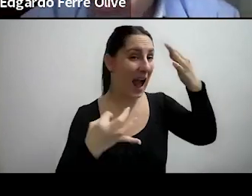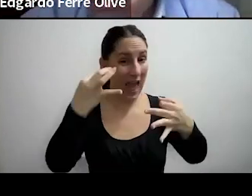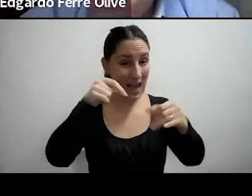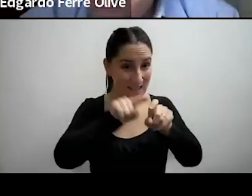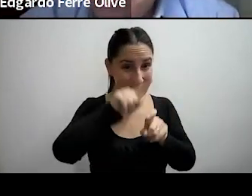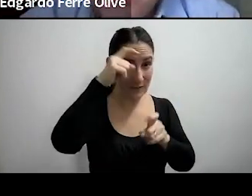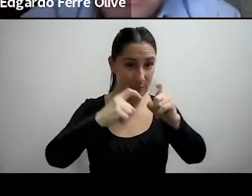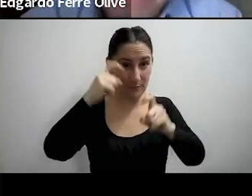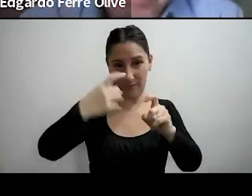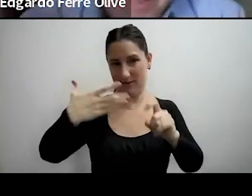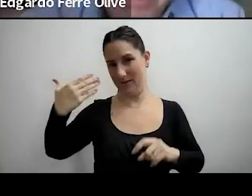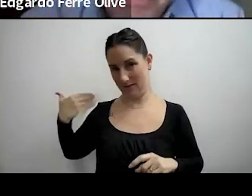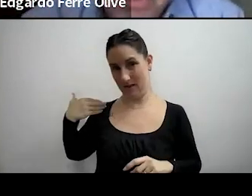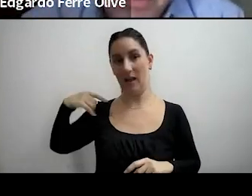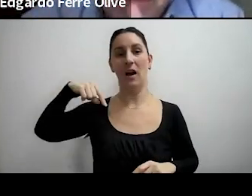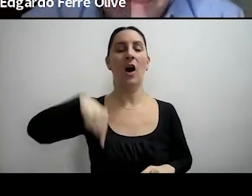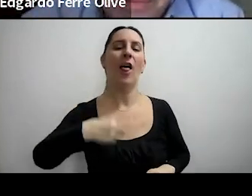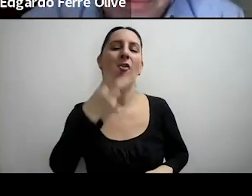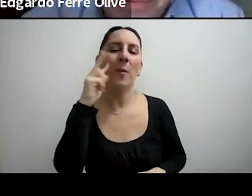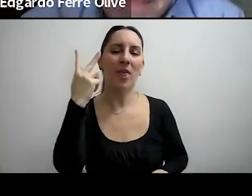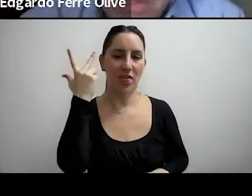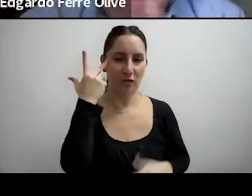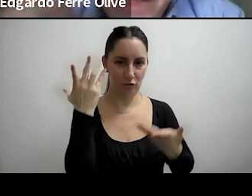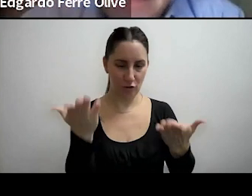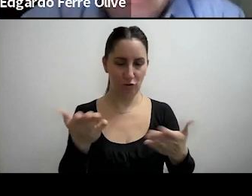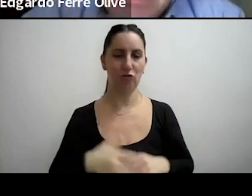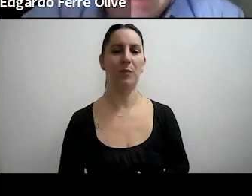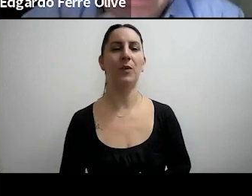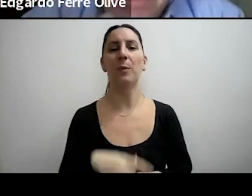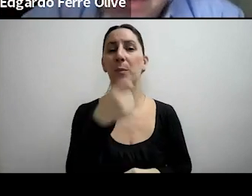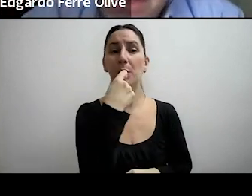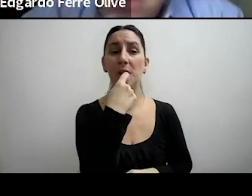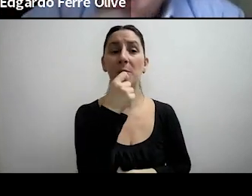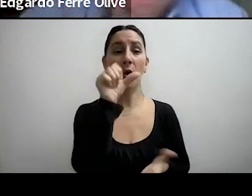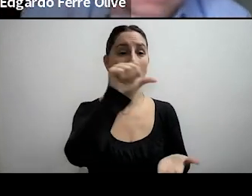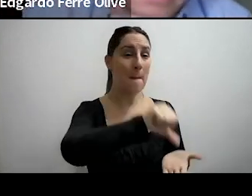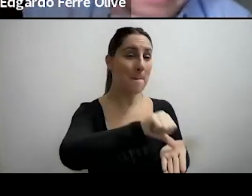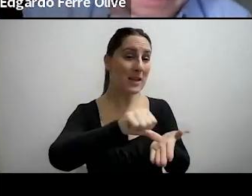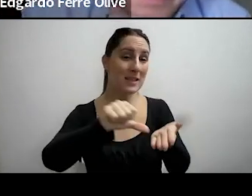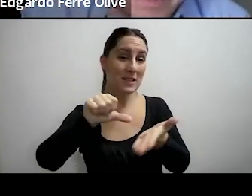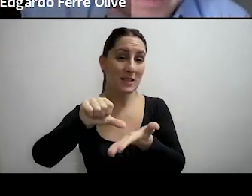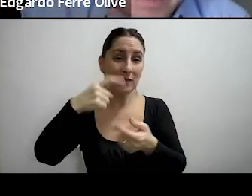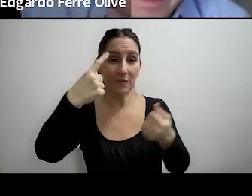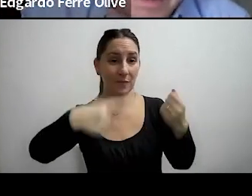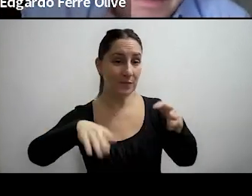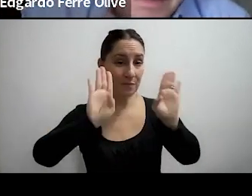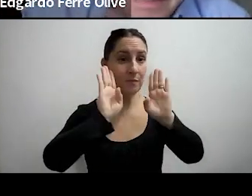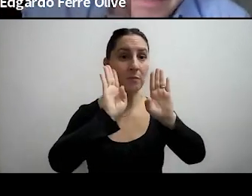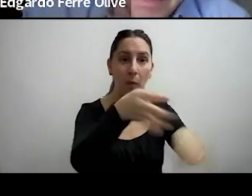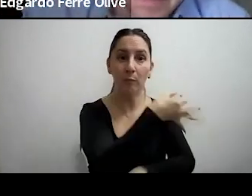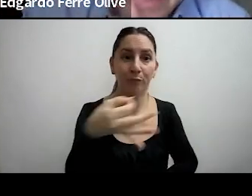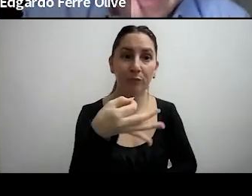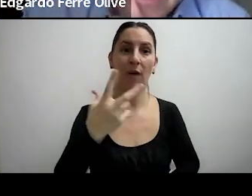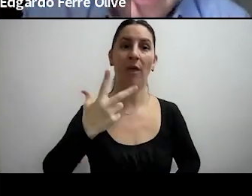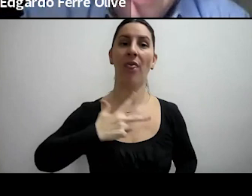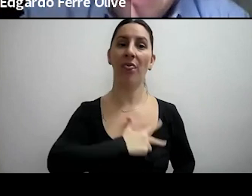tengo uno del 2018. Pero para que vean un poco que, por ejemplo, los países que estaban orientados son, por ejemplo, Dinamarca. Dinamarca